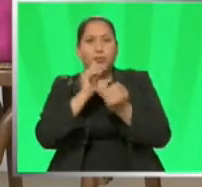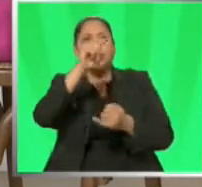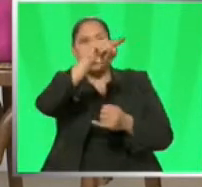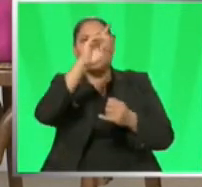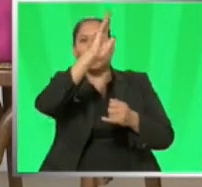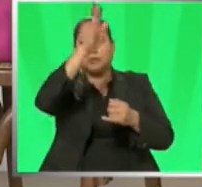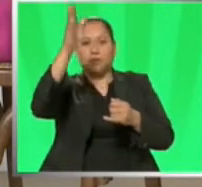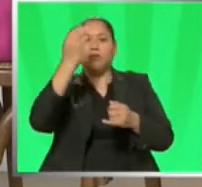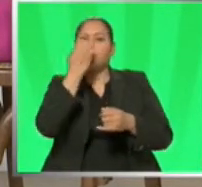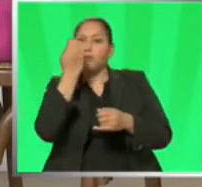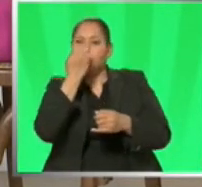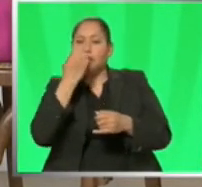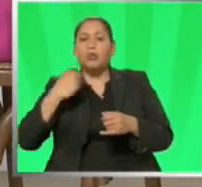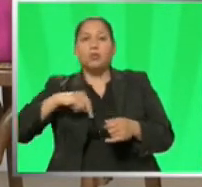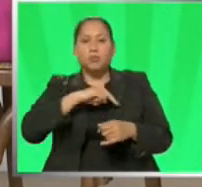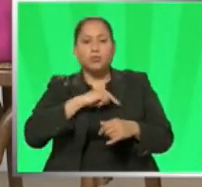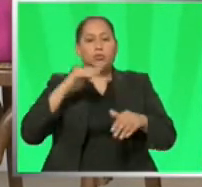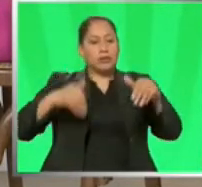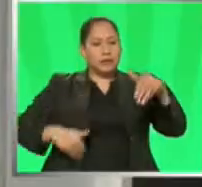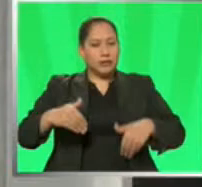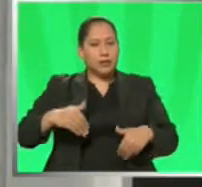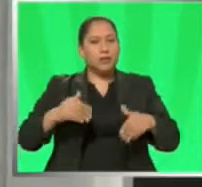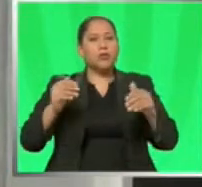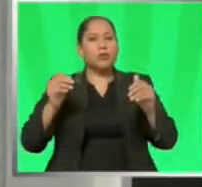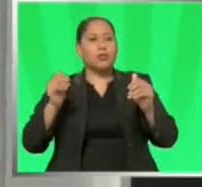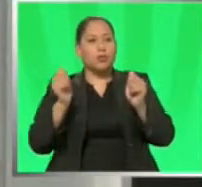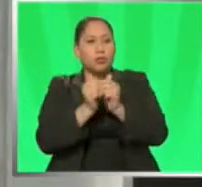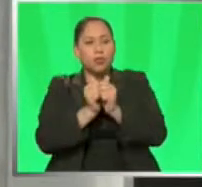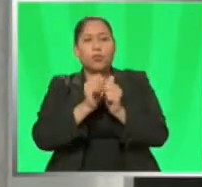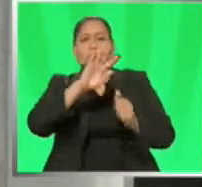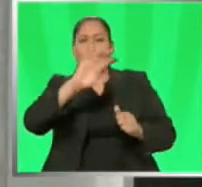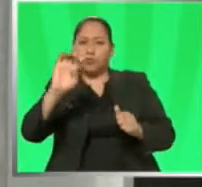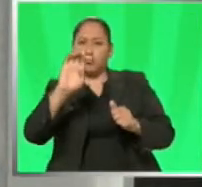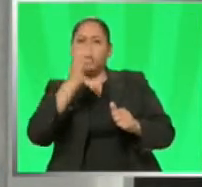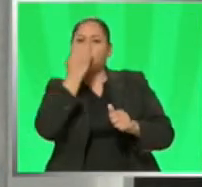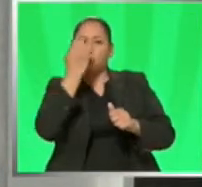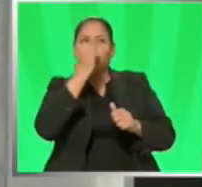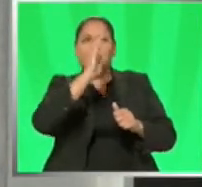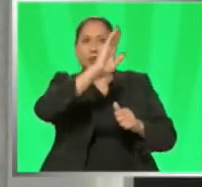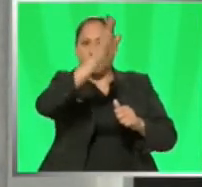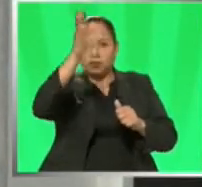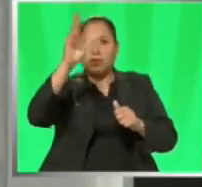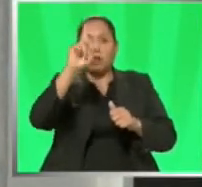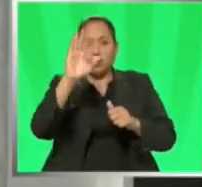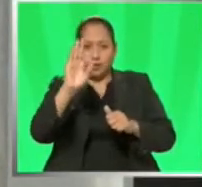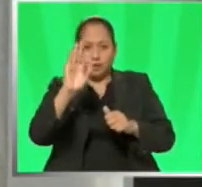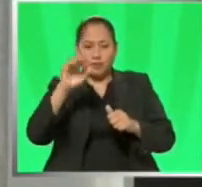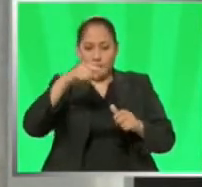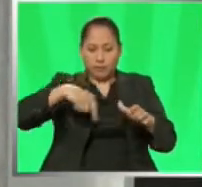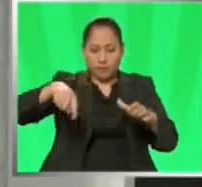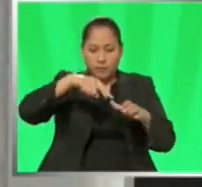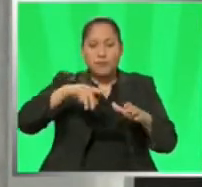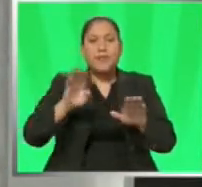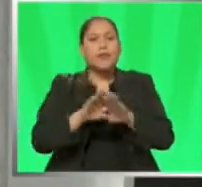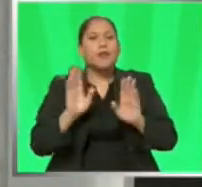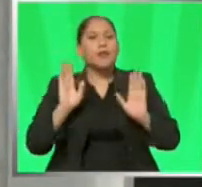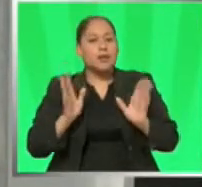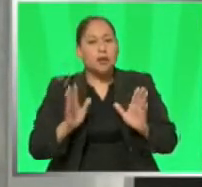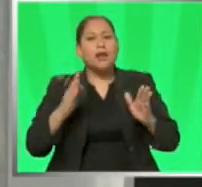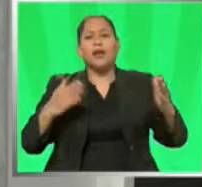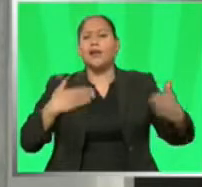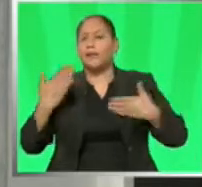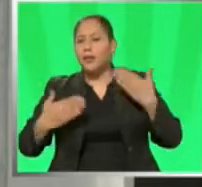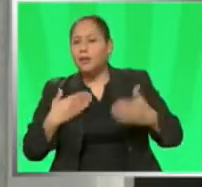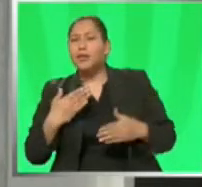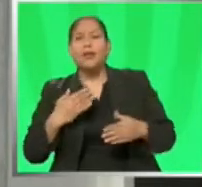escuelas, hemos trabajado con obras de teatro en 400 escuelas ya en el Distrito Federal, en donde vamos de una forma